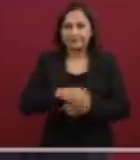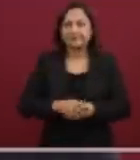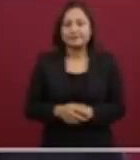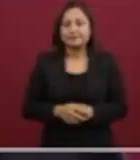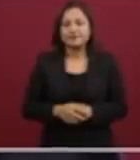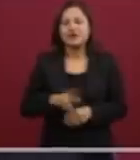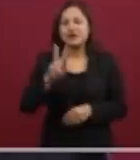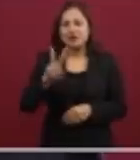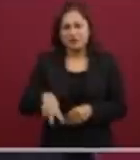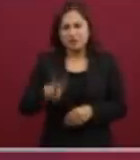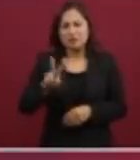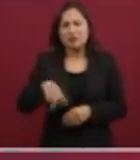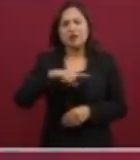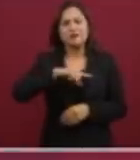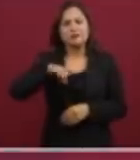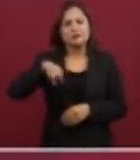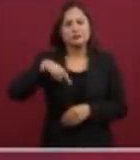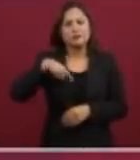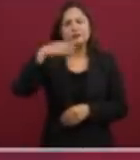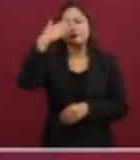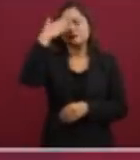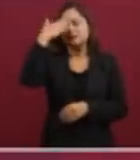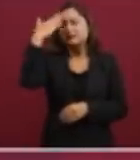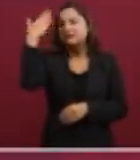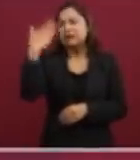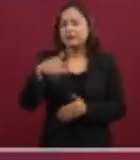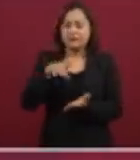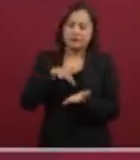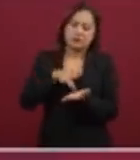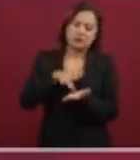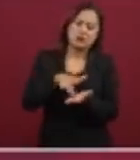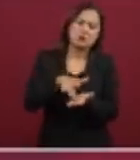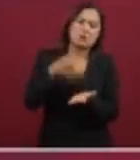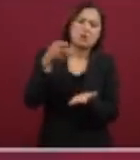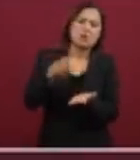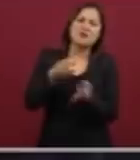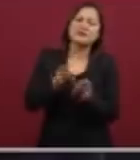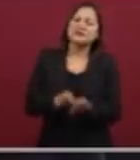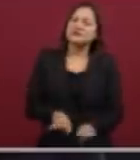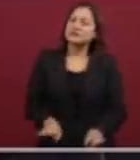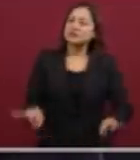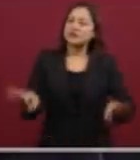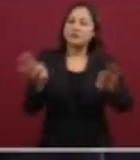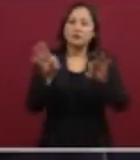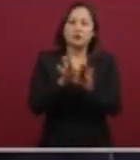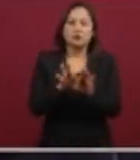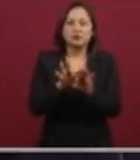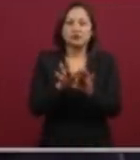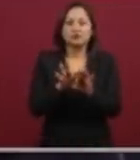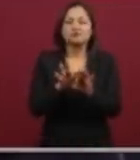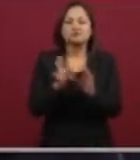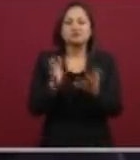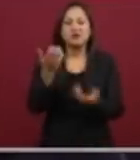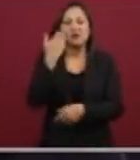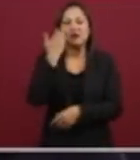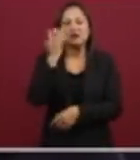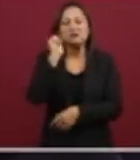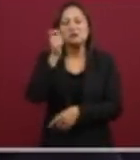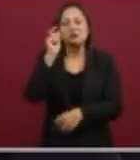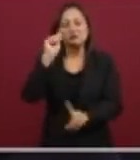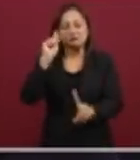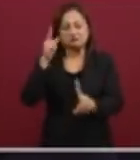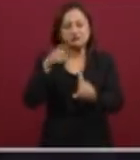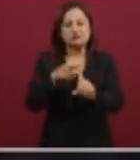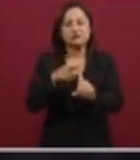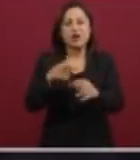estos apoyos y queremos que los jóvenes no se vean en la necesidad de